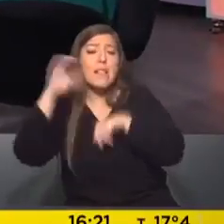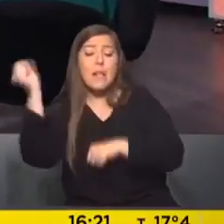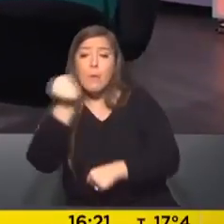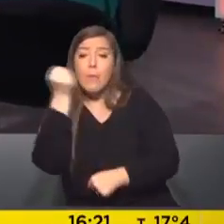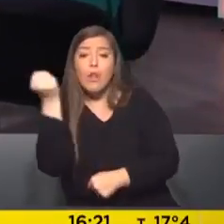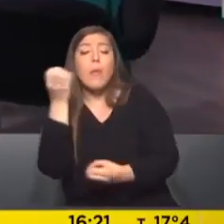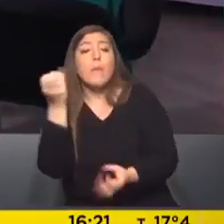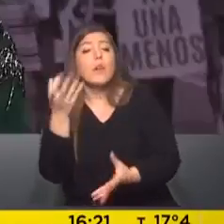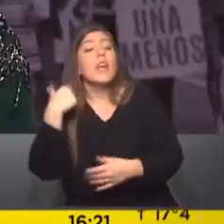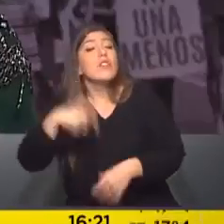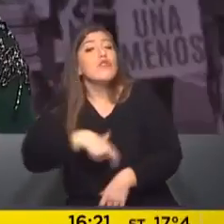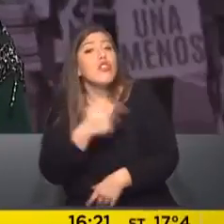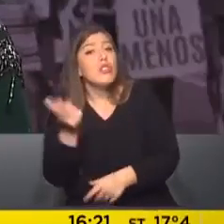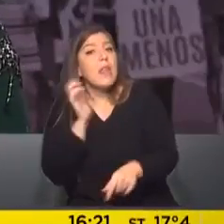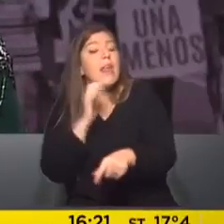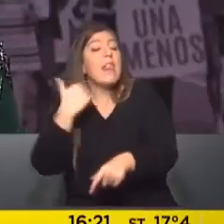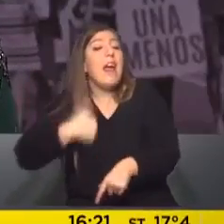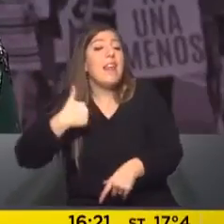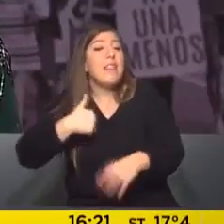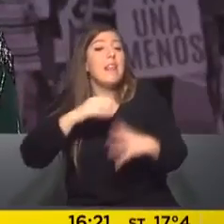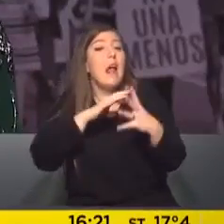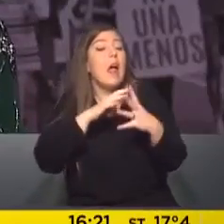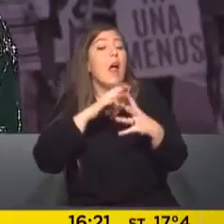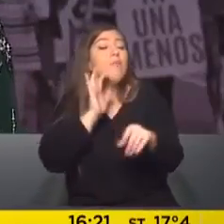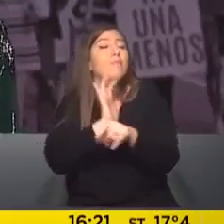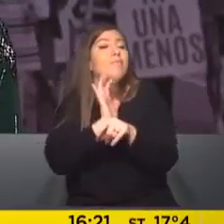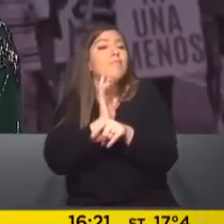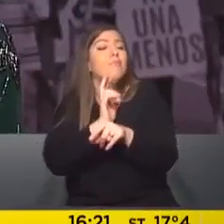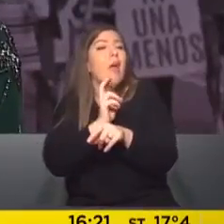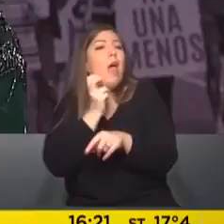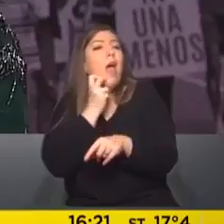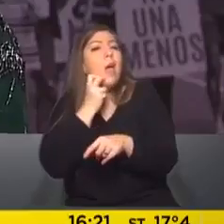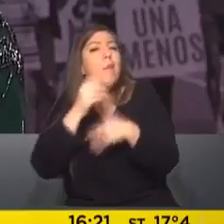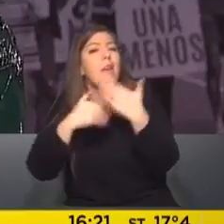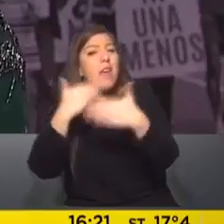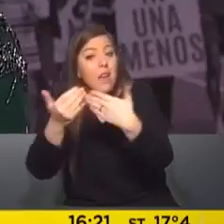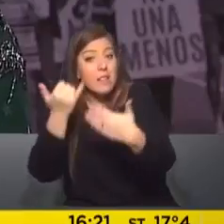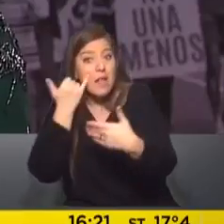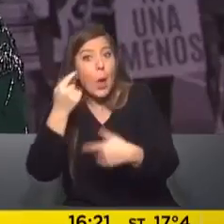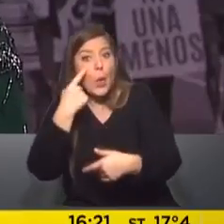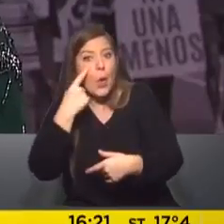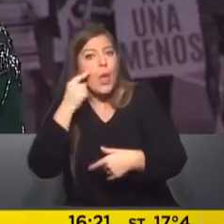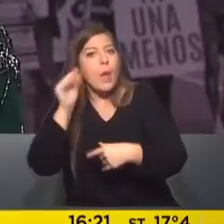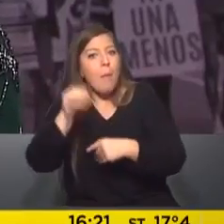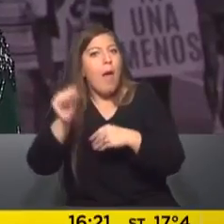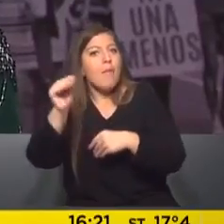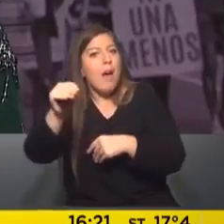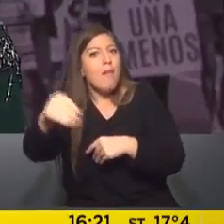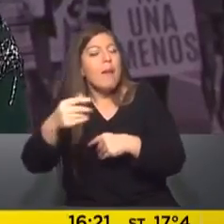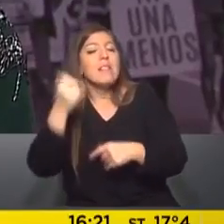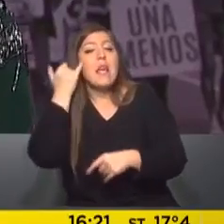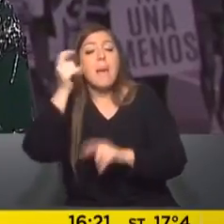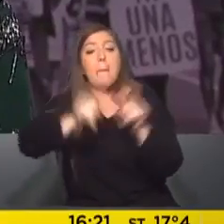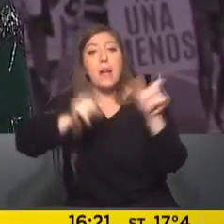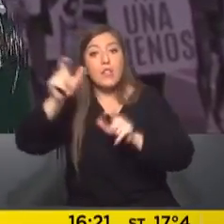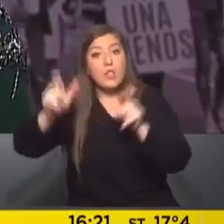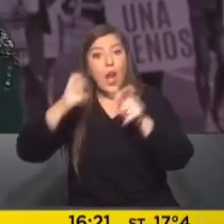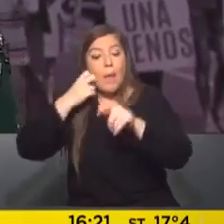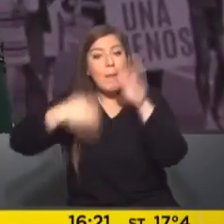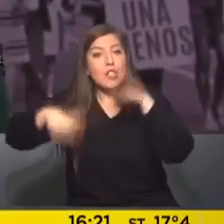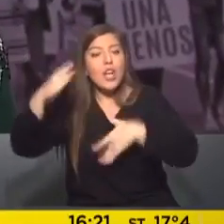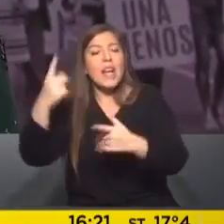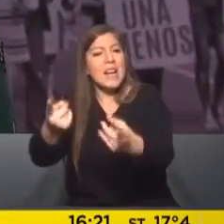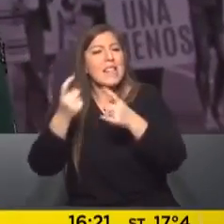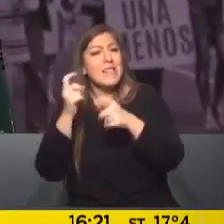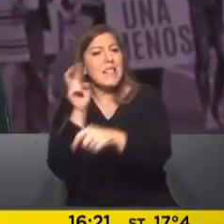está envejeciendo, cada vez vamos a vivir más tiempo y esas personas mayores van a requerir de nuestro cuidado. Claro que sí. Y es una de las